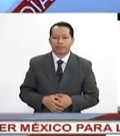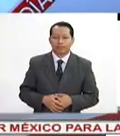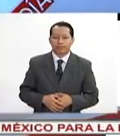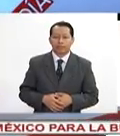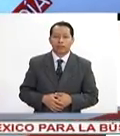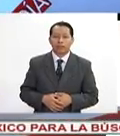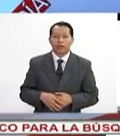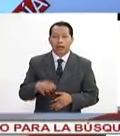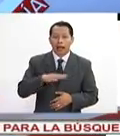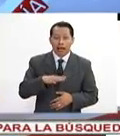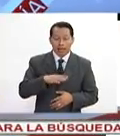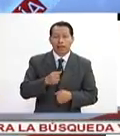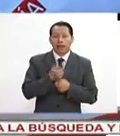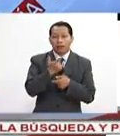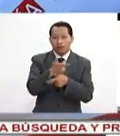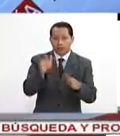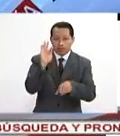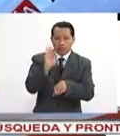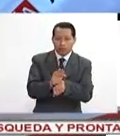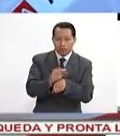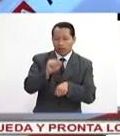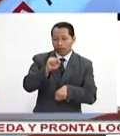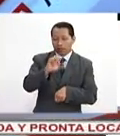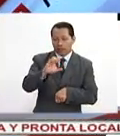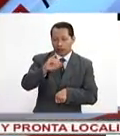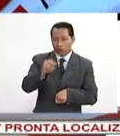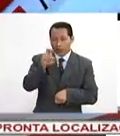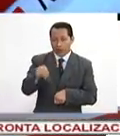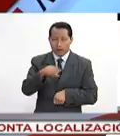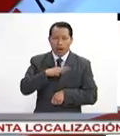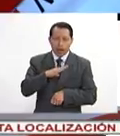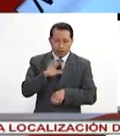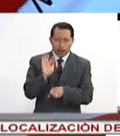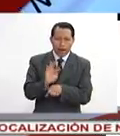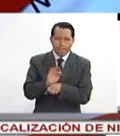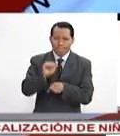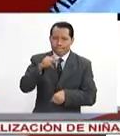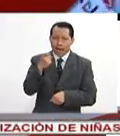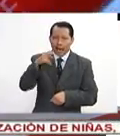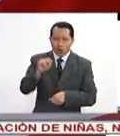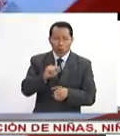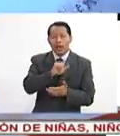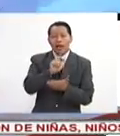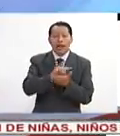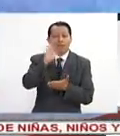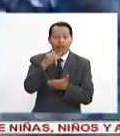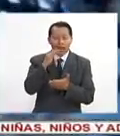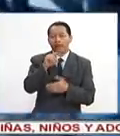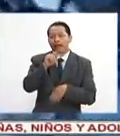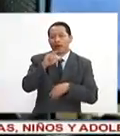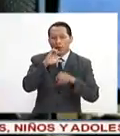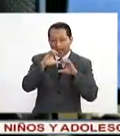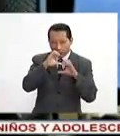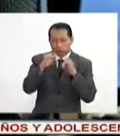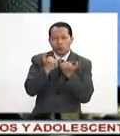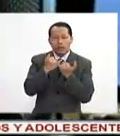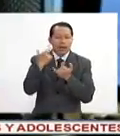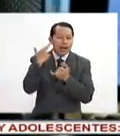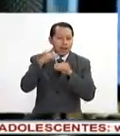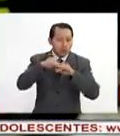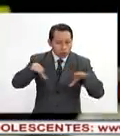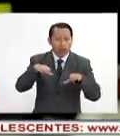En defensa de la libertad de expresión, la Suprema Corte de Justicia otorgó un amparo en contra de la Ley Federal de Telecomunicaciones y Radiodifusión